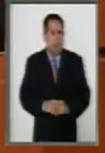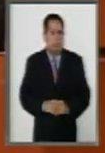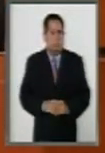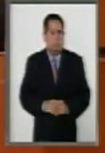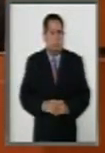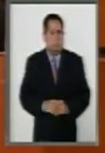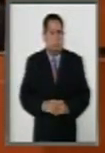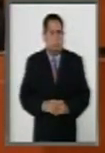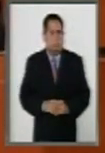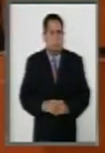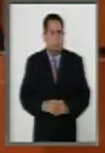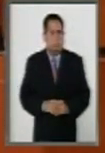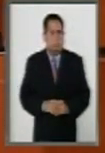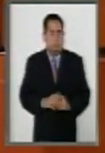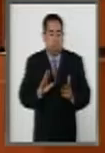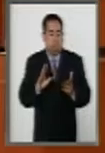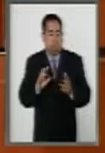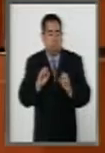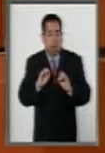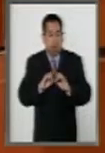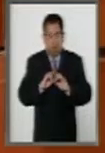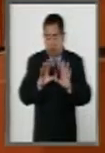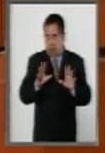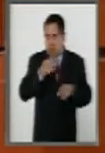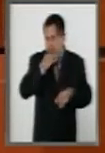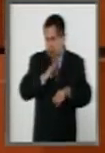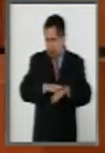Sin dejar en claro